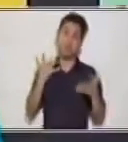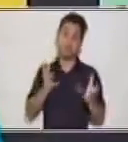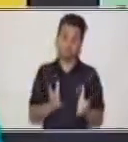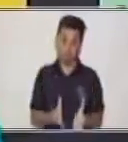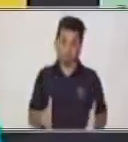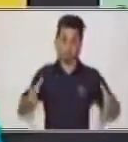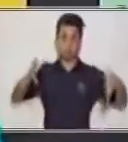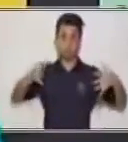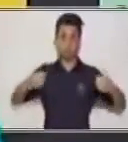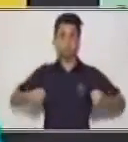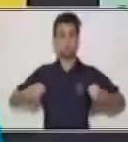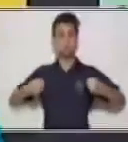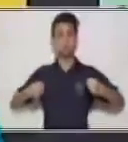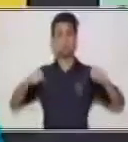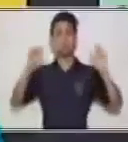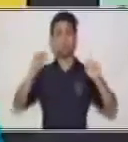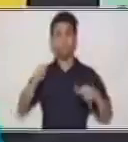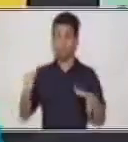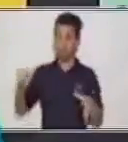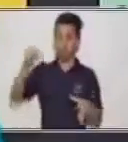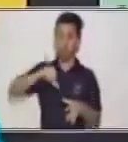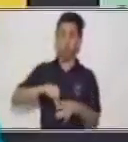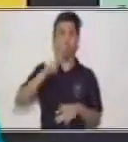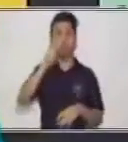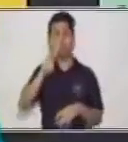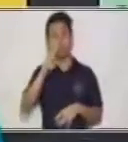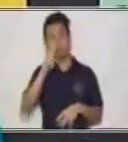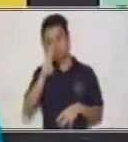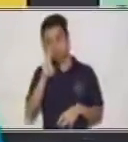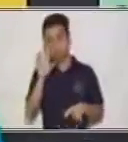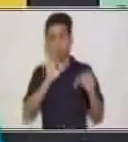pienso que cabe de 1 a 2 galones en una tinaja.